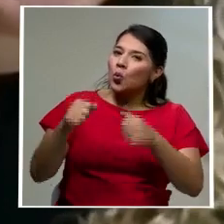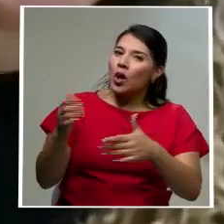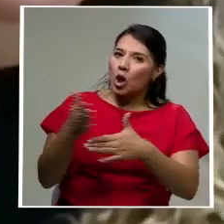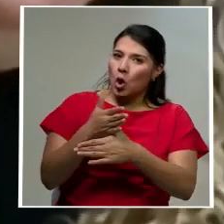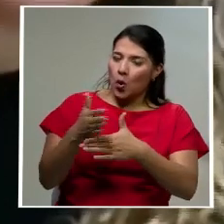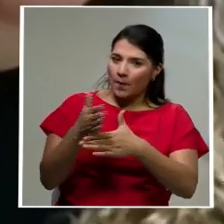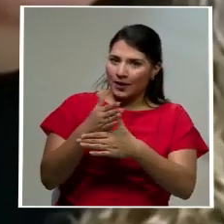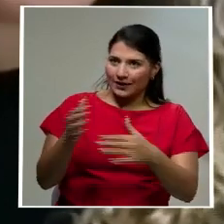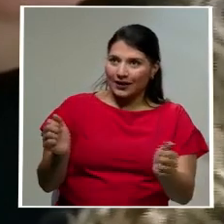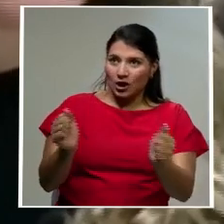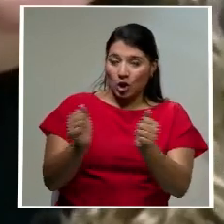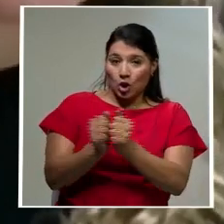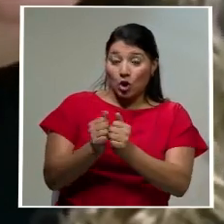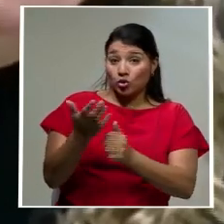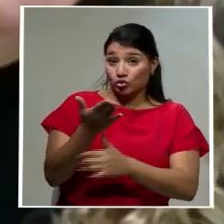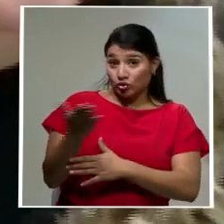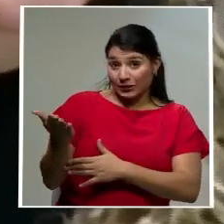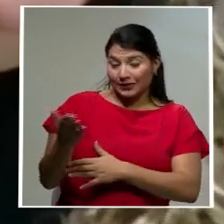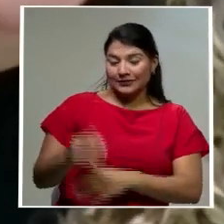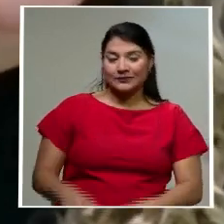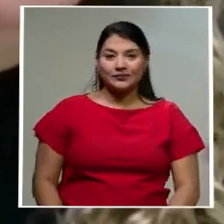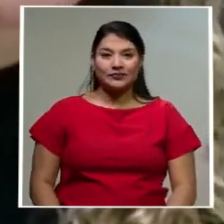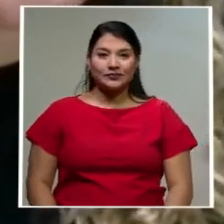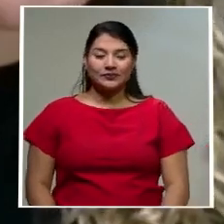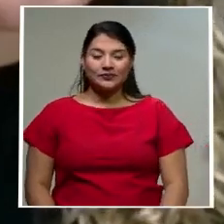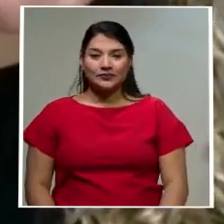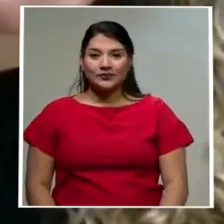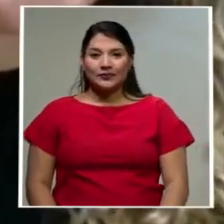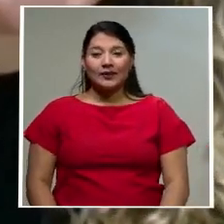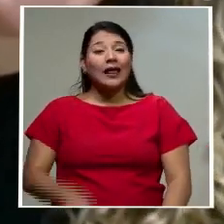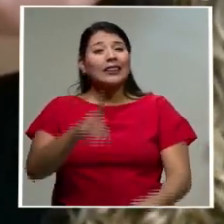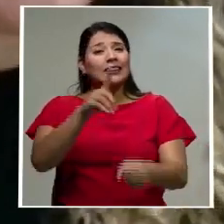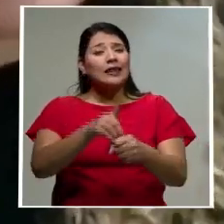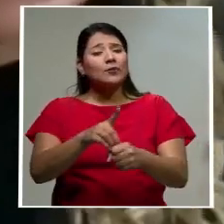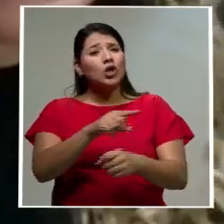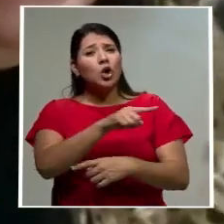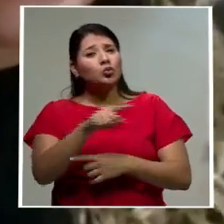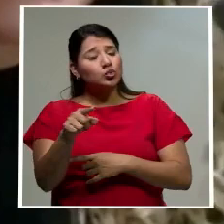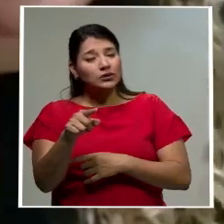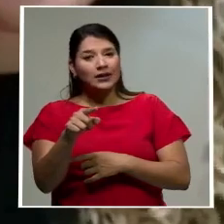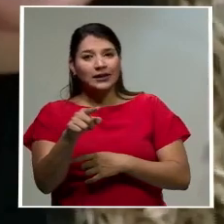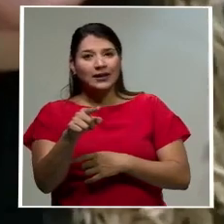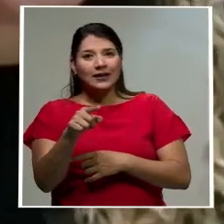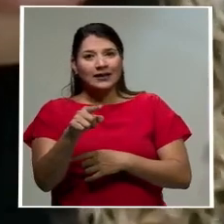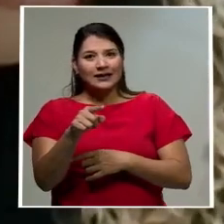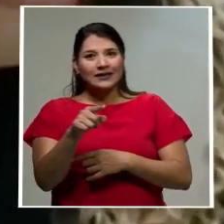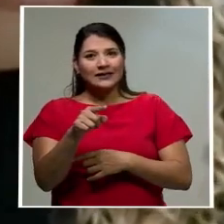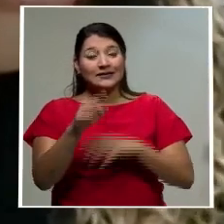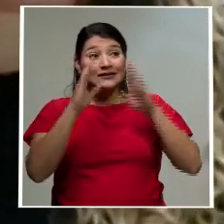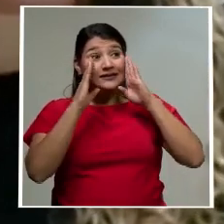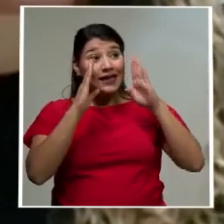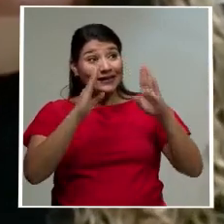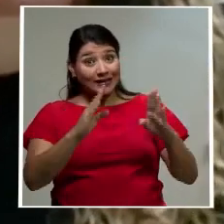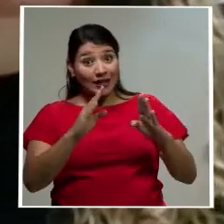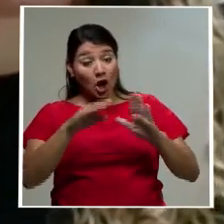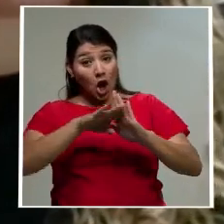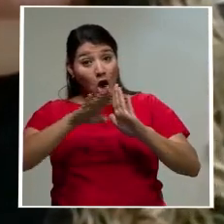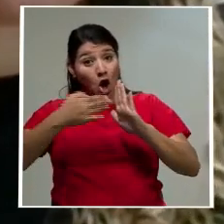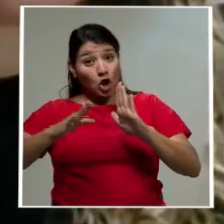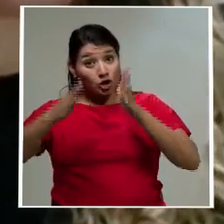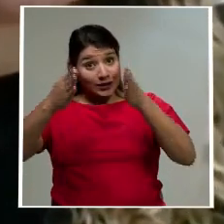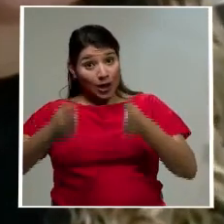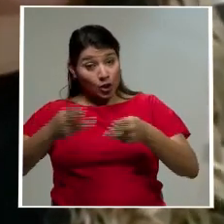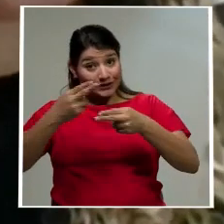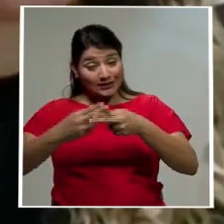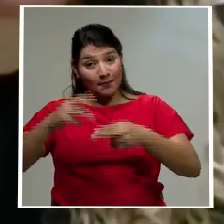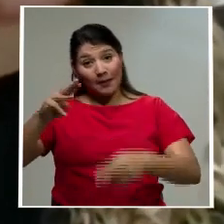información importantísima para el país con ustedes. Diputada, ustedes recibieron a la Contralora Marta Costa y